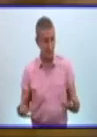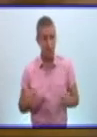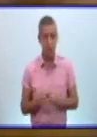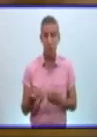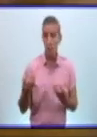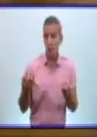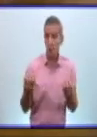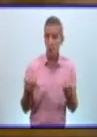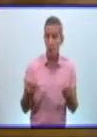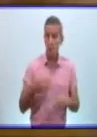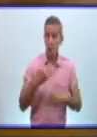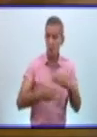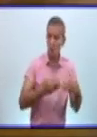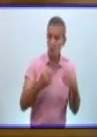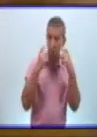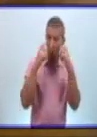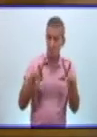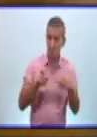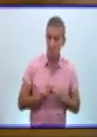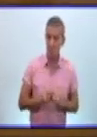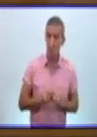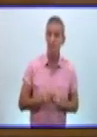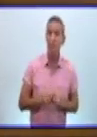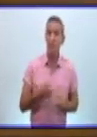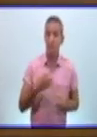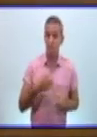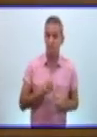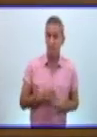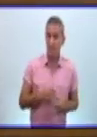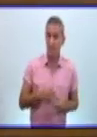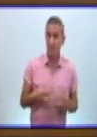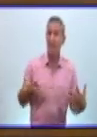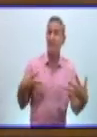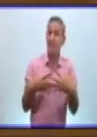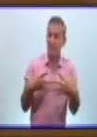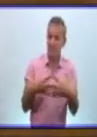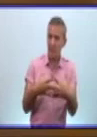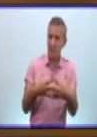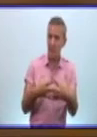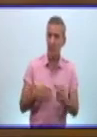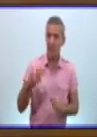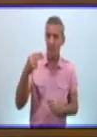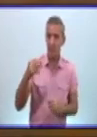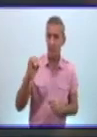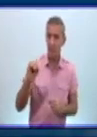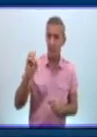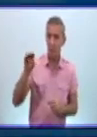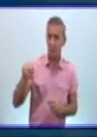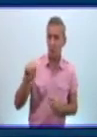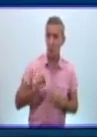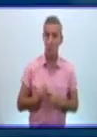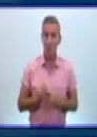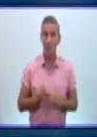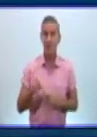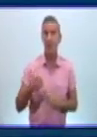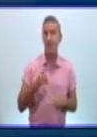Muchos de los procesos de la vida tienen lugar en estas mezclas homogéneas que llamamos disoluciones.